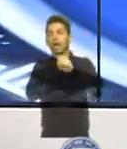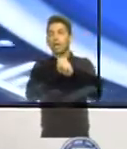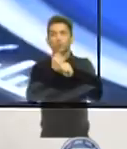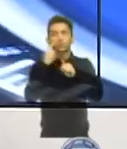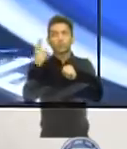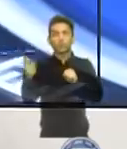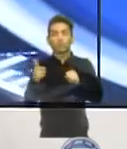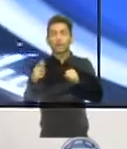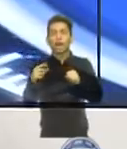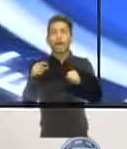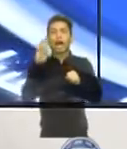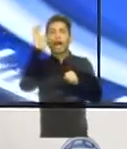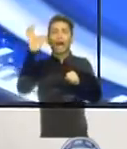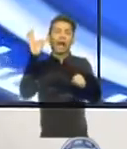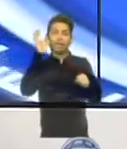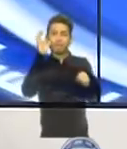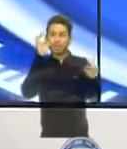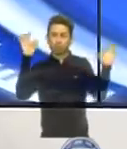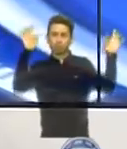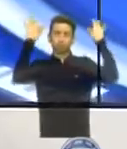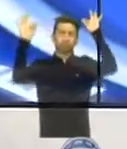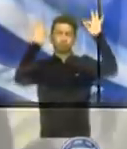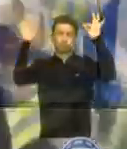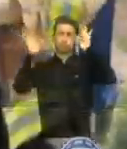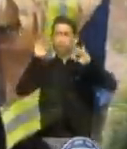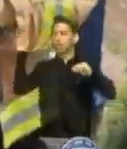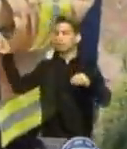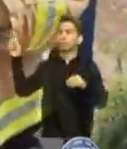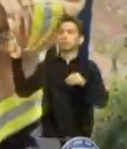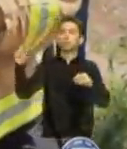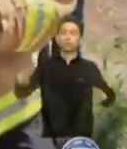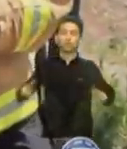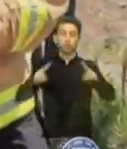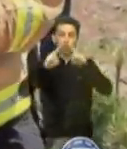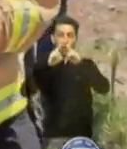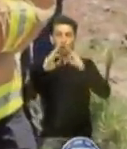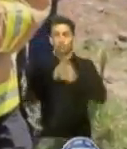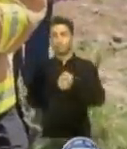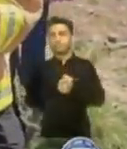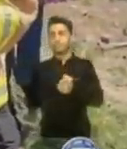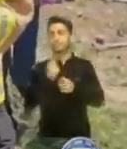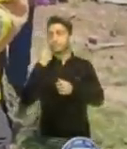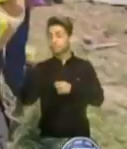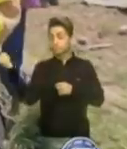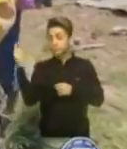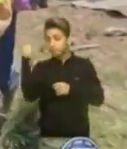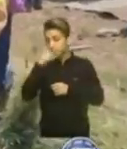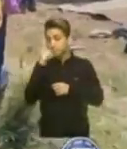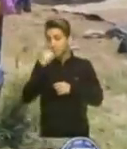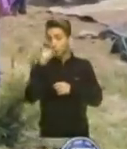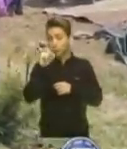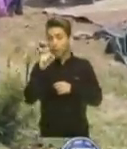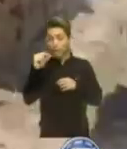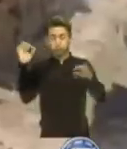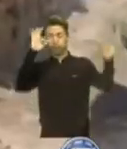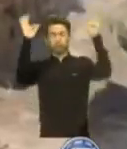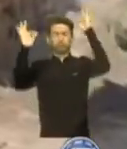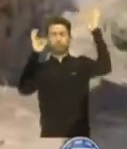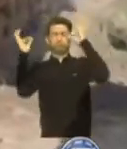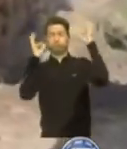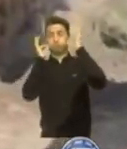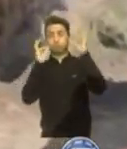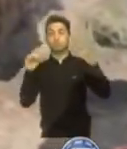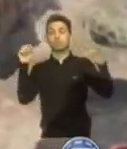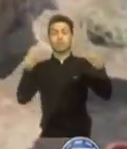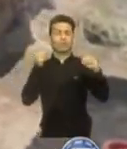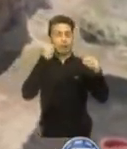de abejas en el departamento de Sololá. Una mujer fue atacada por un enjambre de abejas que la dejaron con heridas de